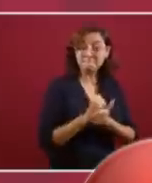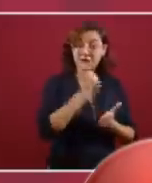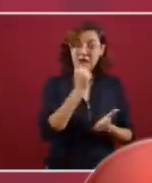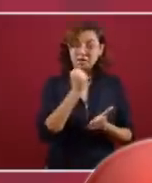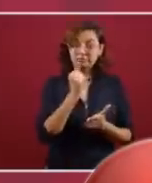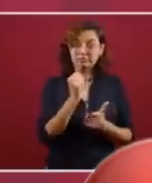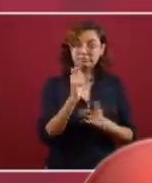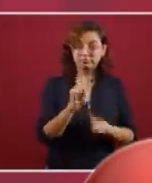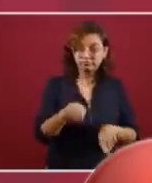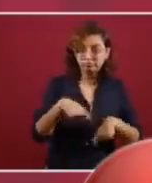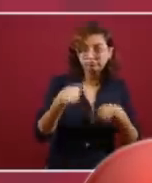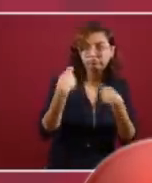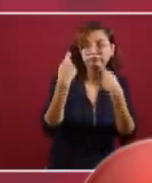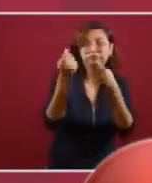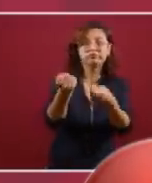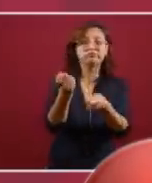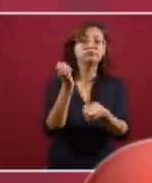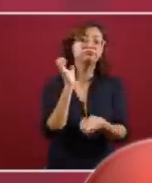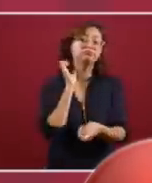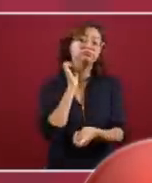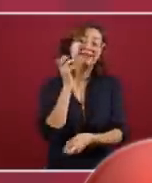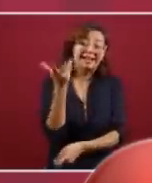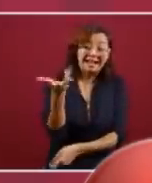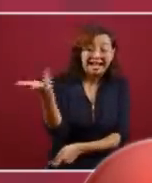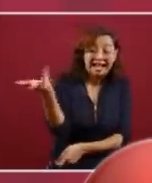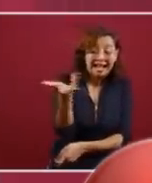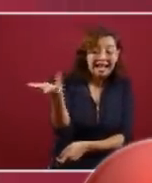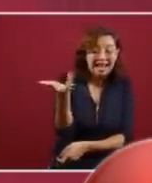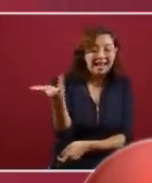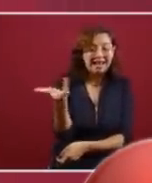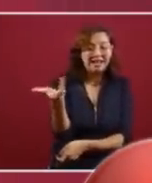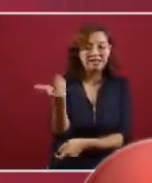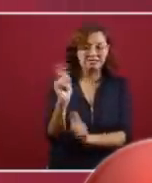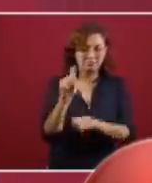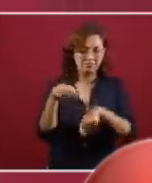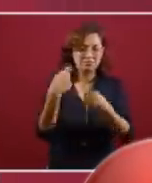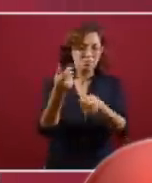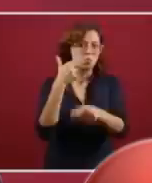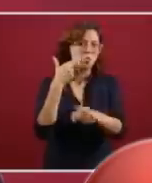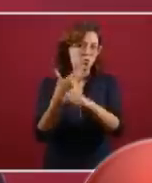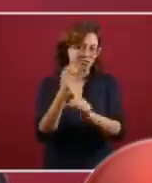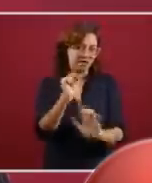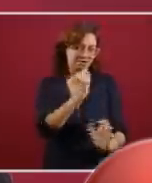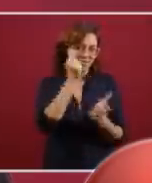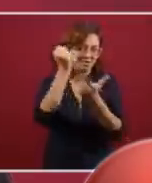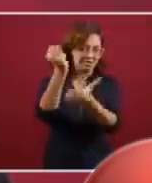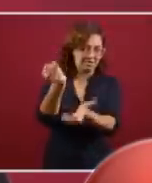Entonces, en el Estado de México se creó ese mecanismo,